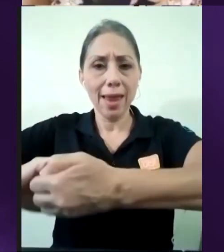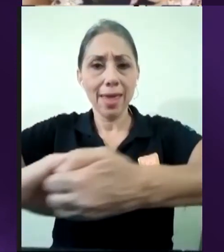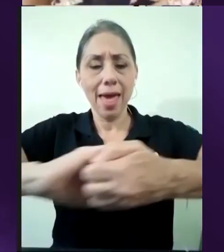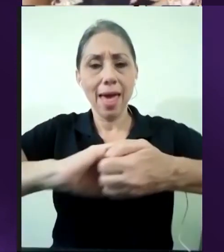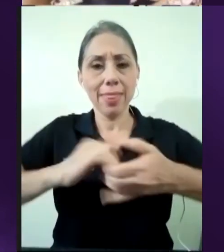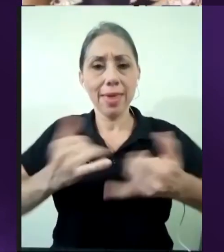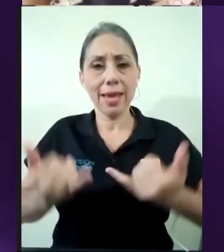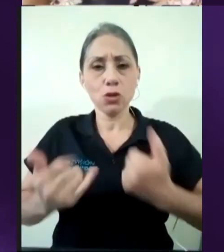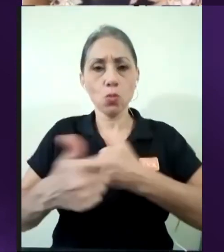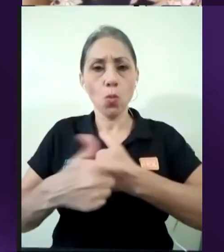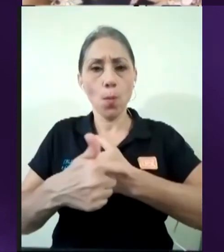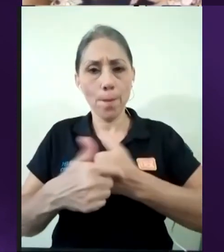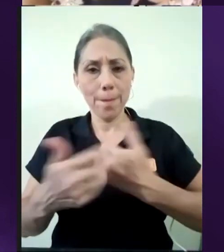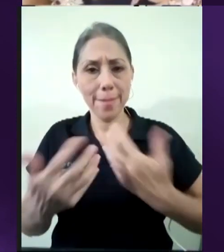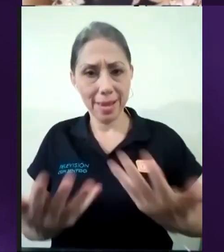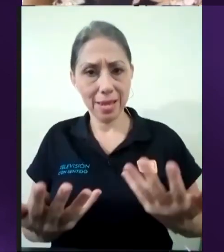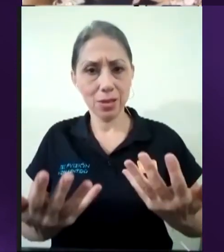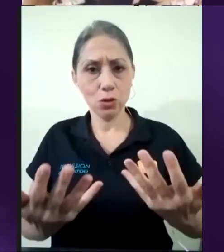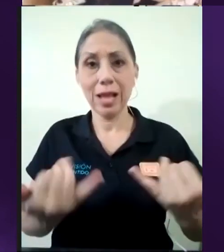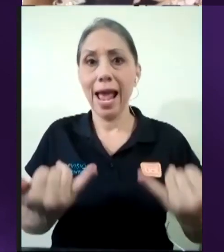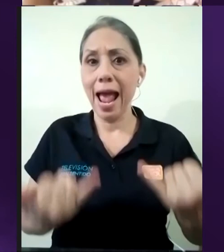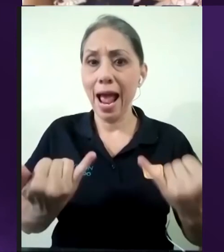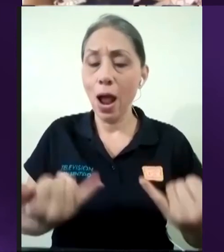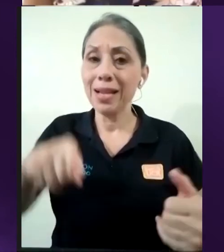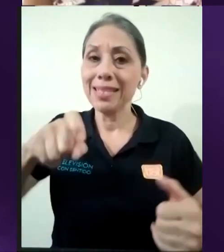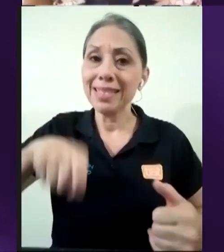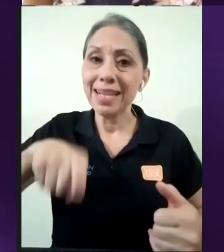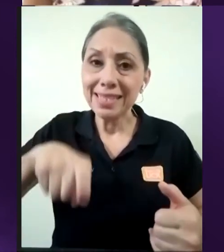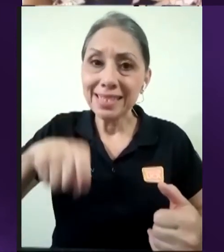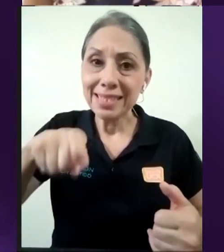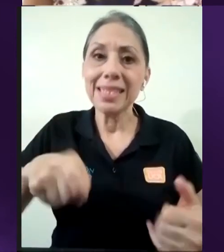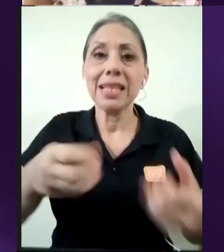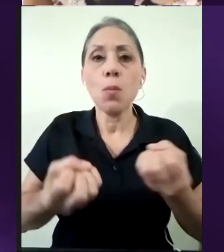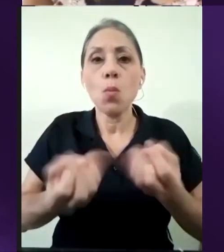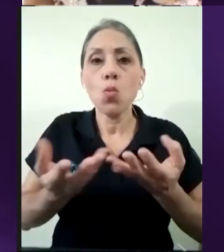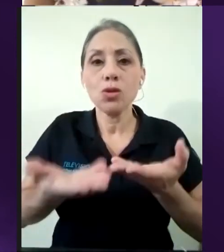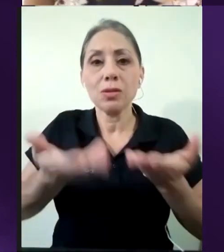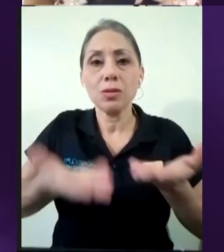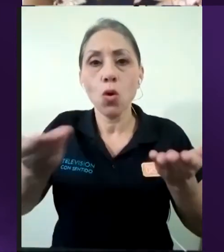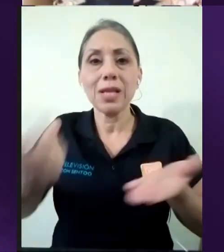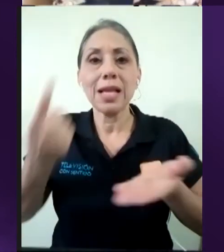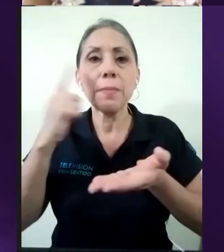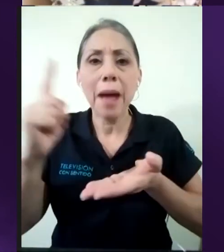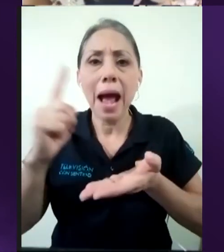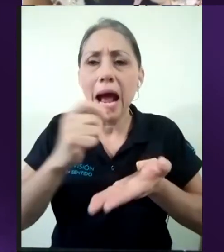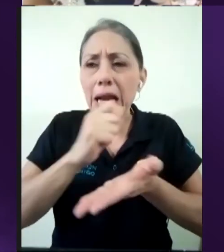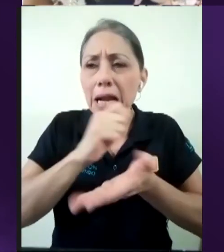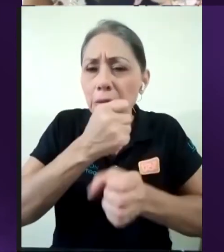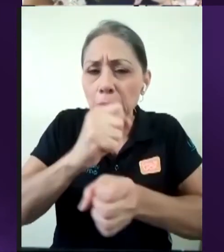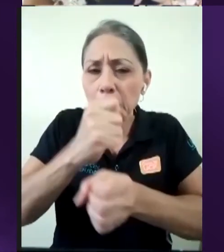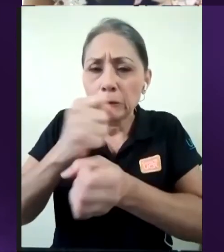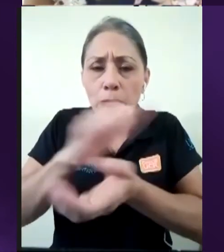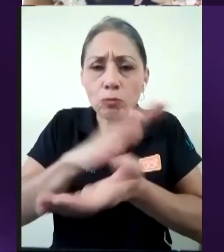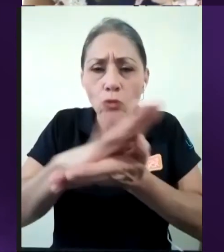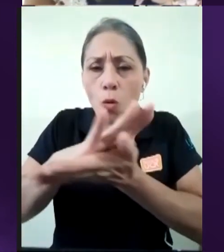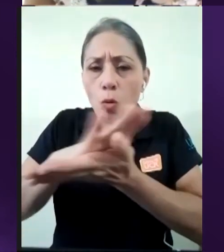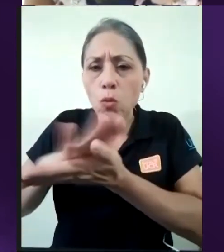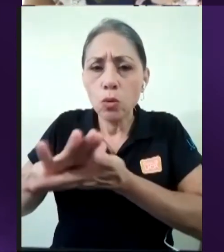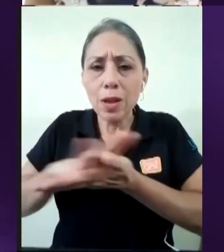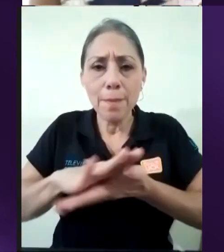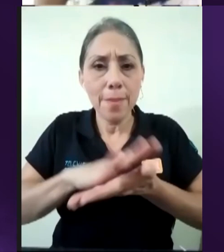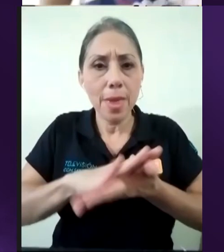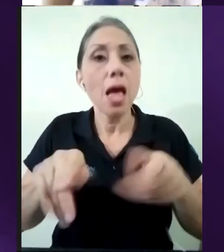lo señalan, hay necesidad de artículos de limpieza, hay necesidad de artículos de alimentación. En el